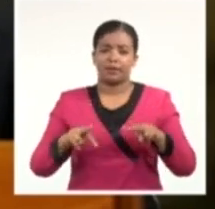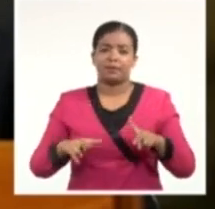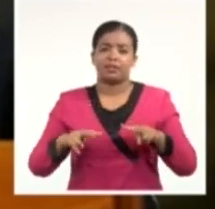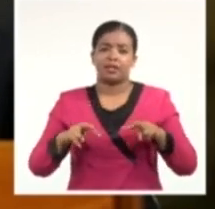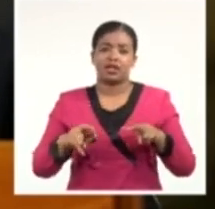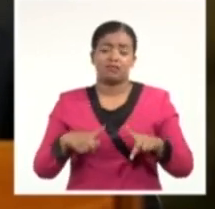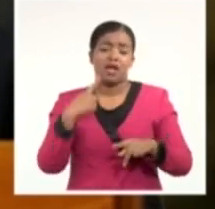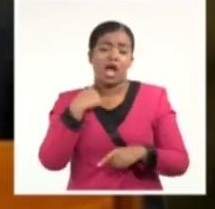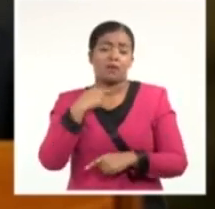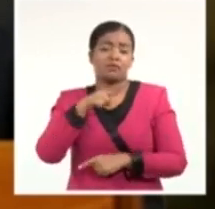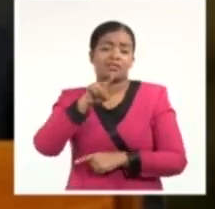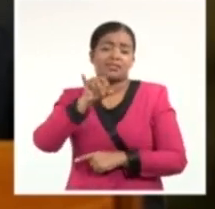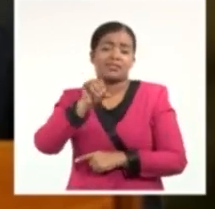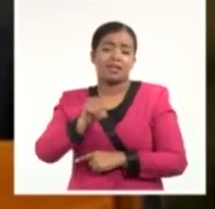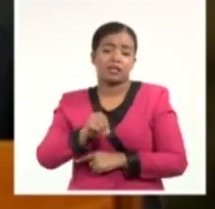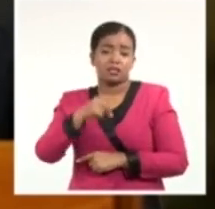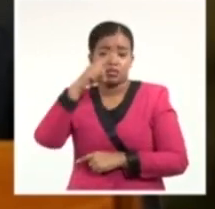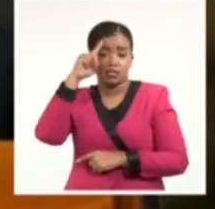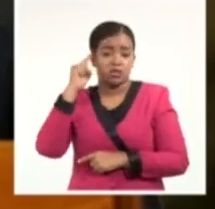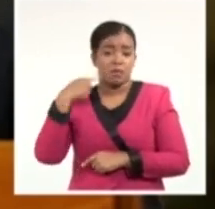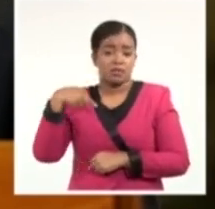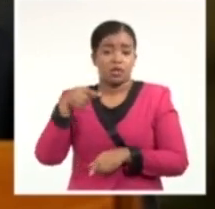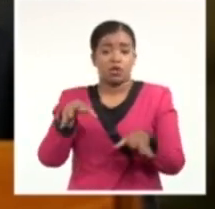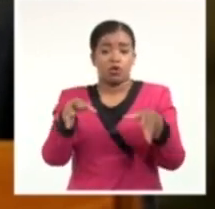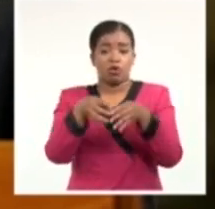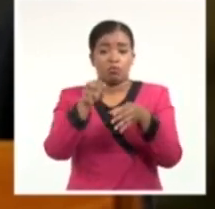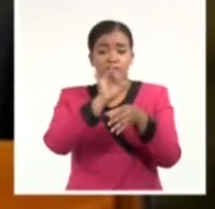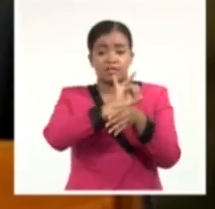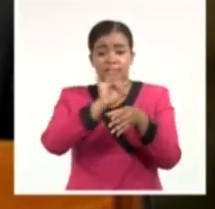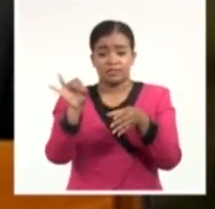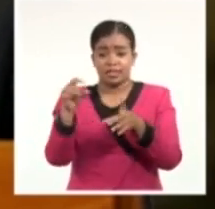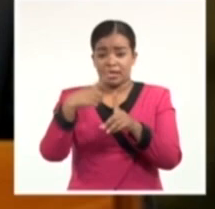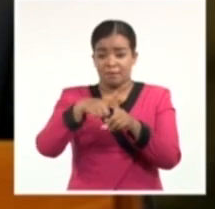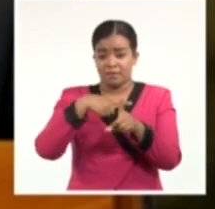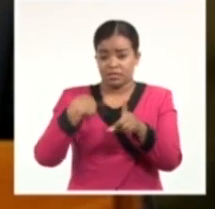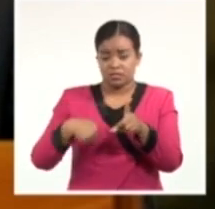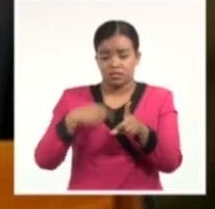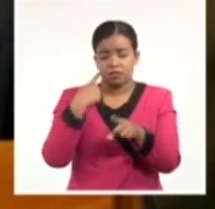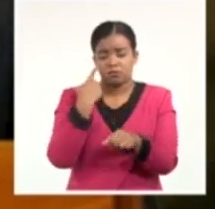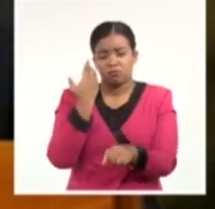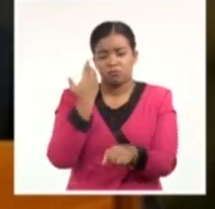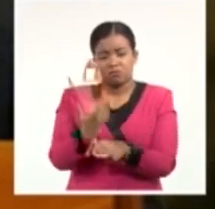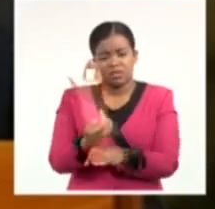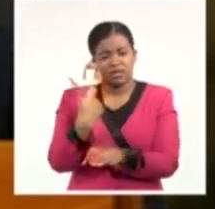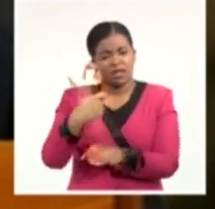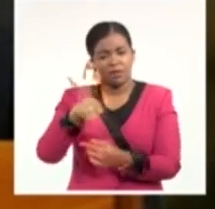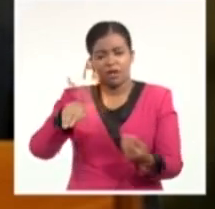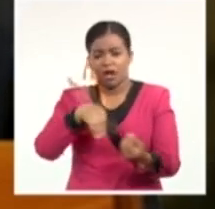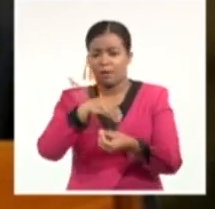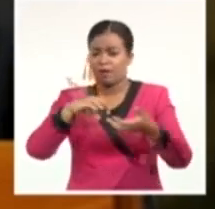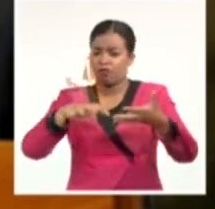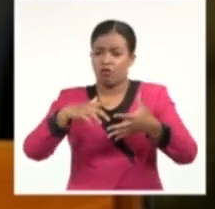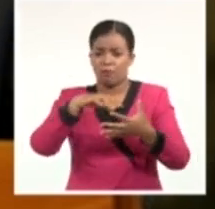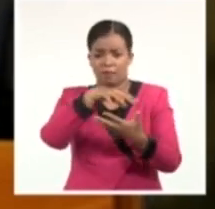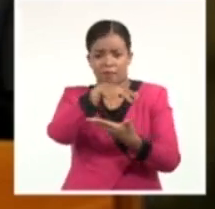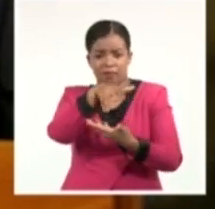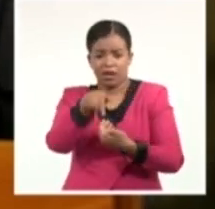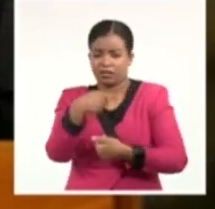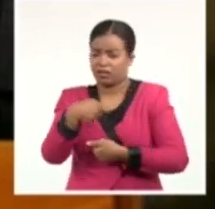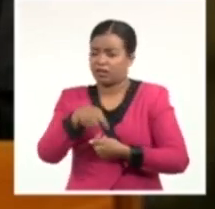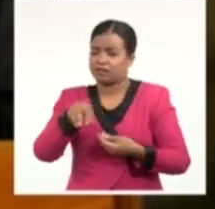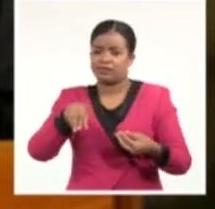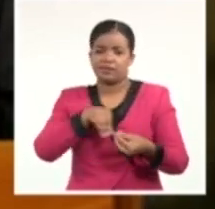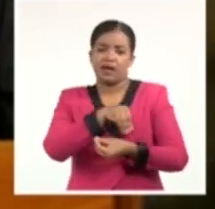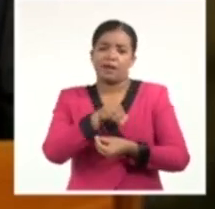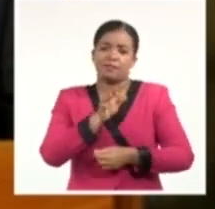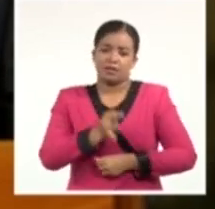pasado siglo, el Grupo de los 77 ha reclamado cambiar el injusto orden global para poder emerger de las condiciones